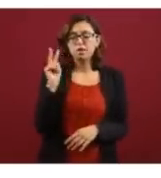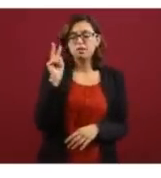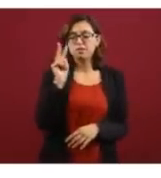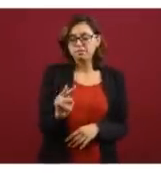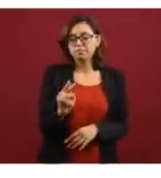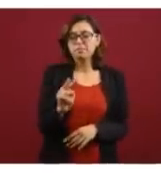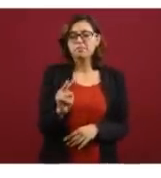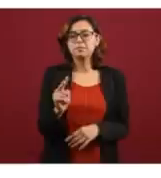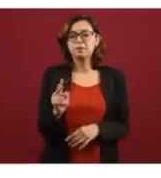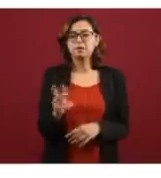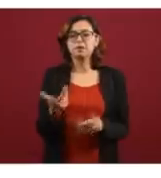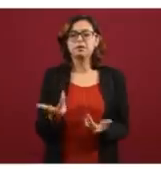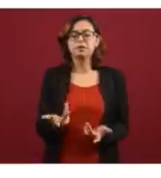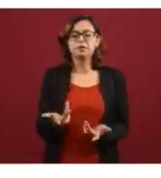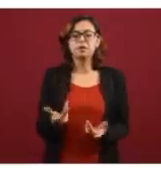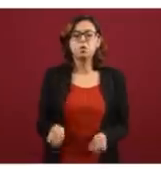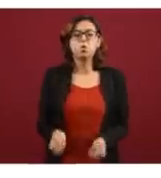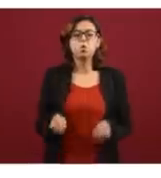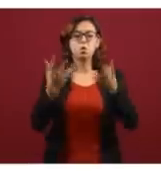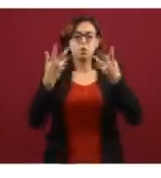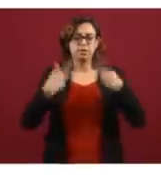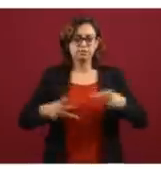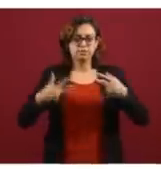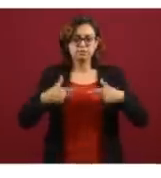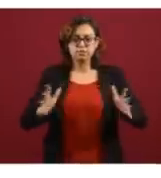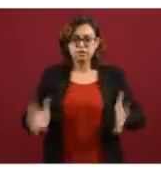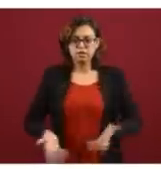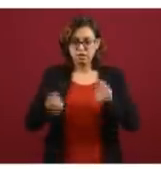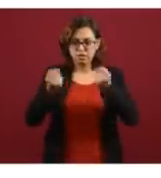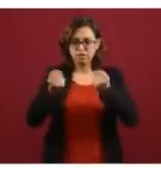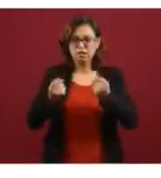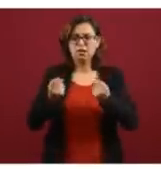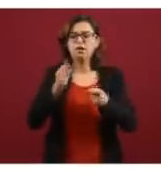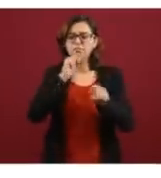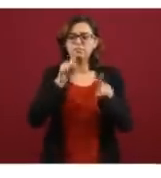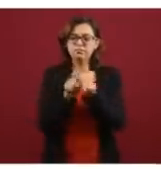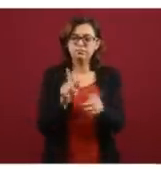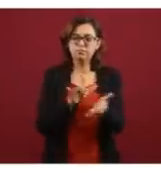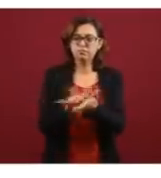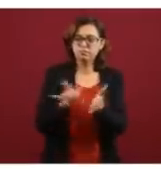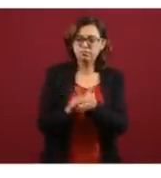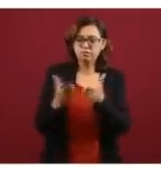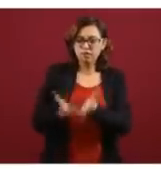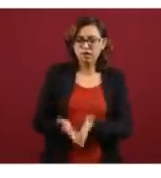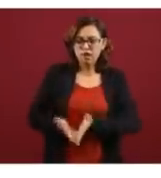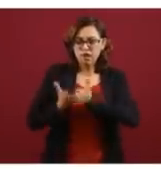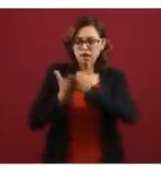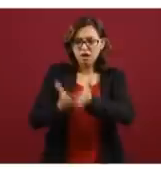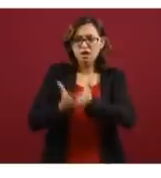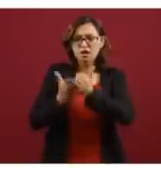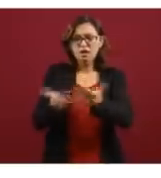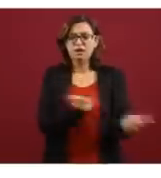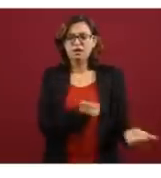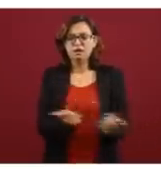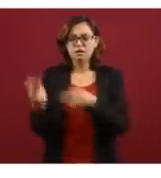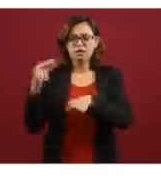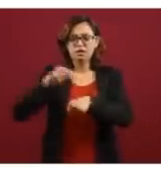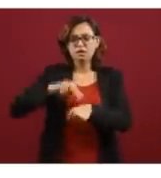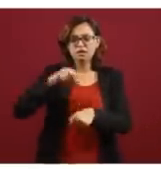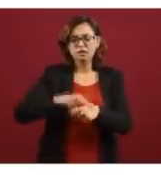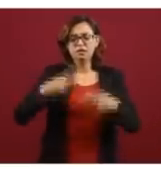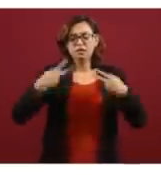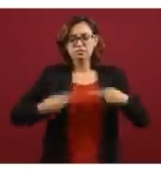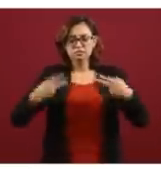ha hecho, el número de rescates, de apoyo con las embarcaciones, traslados médicos, personas